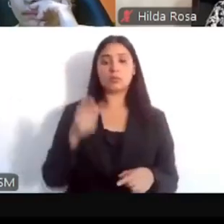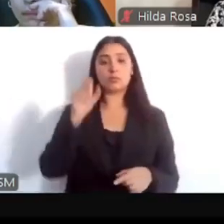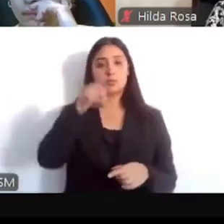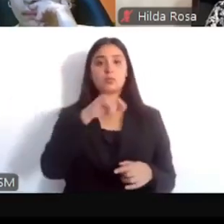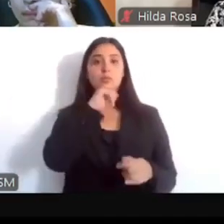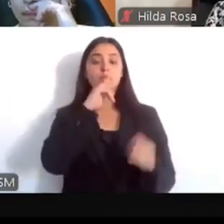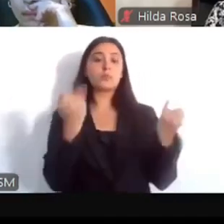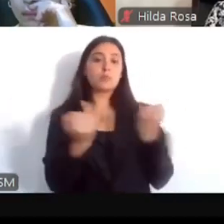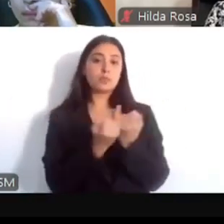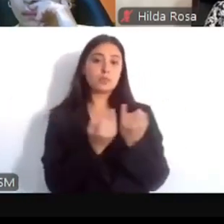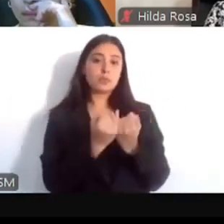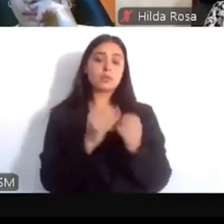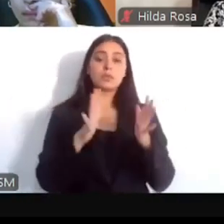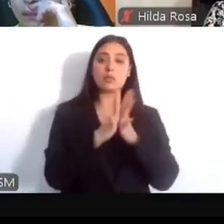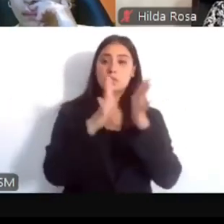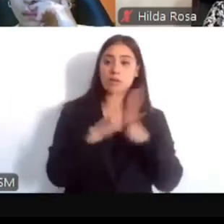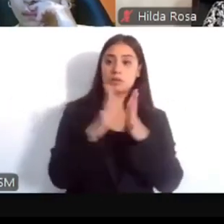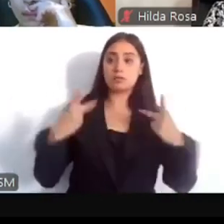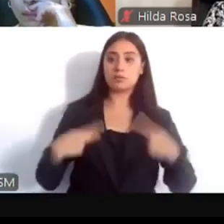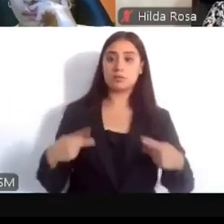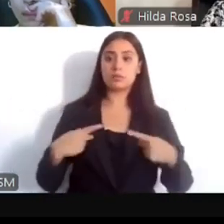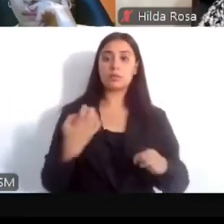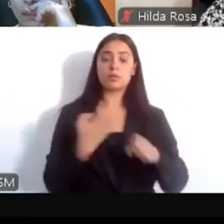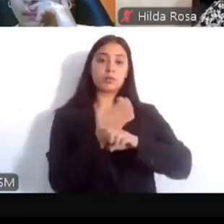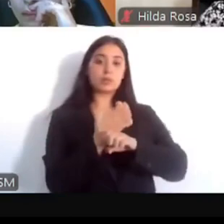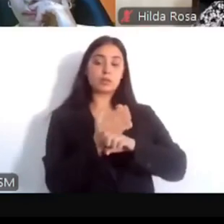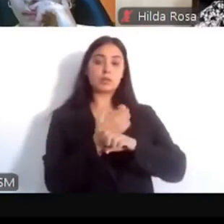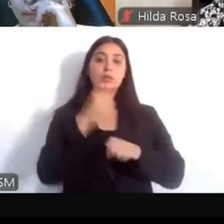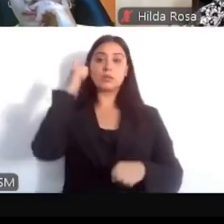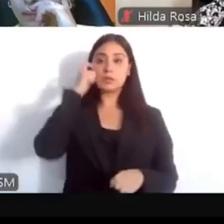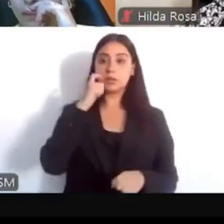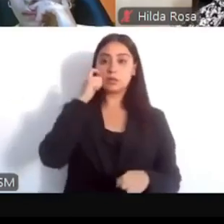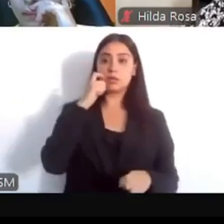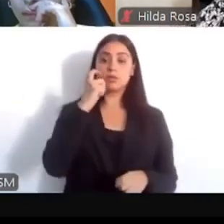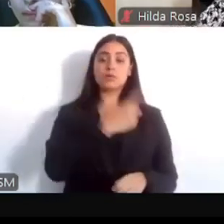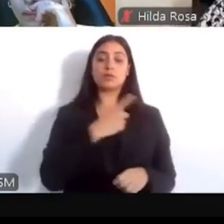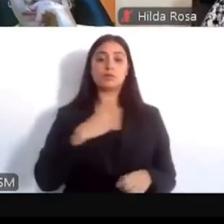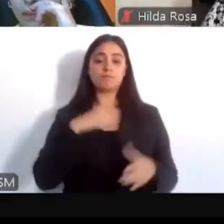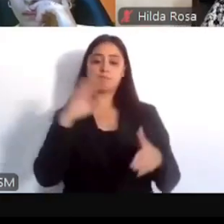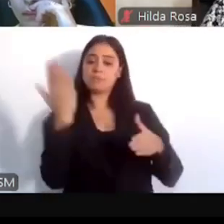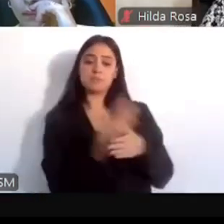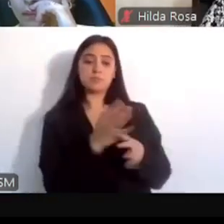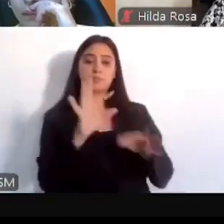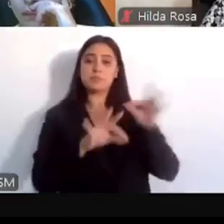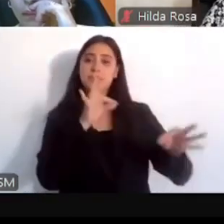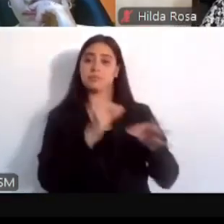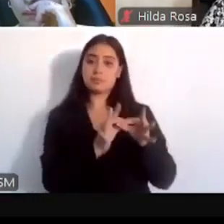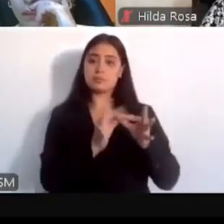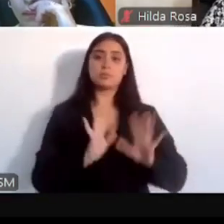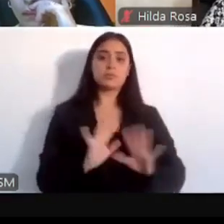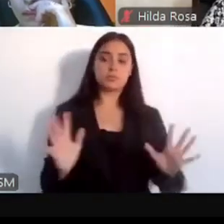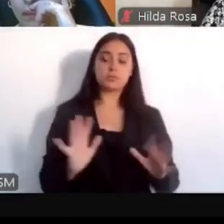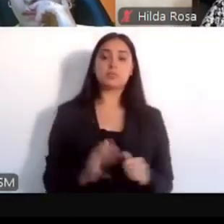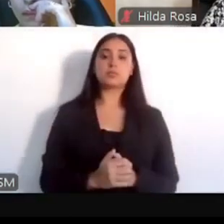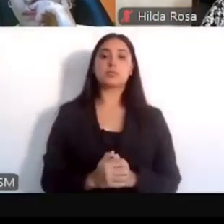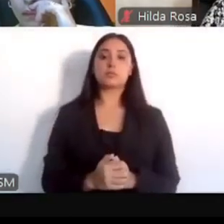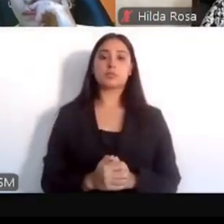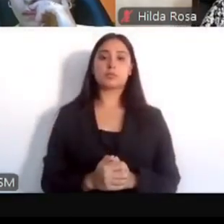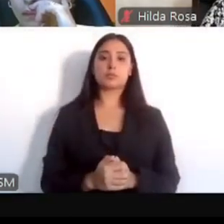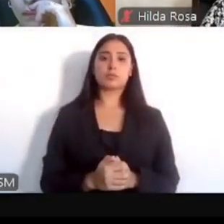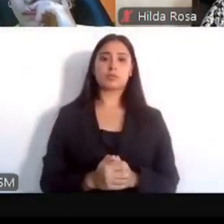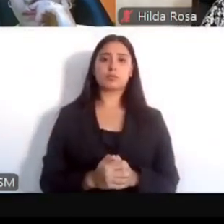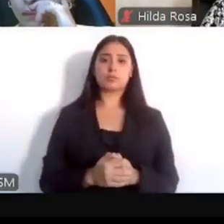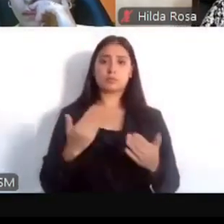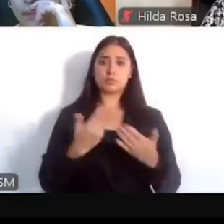electoral y de participación ciudadana del Estado de Guerrero Por ende se ordena archivar el asunto como concluido son las